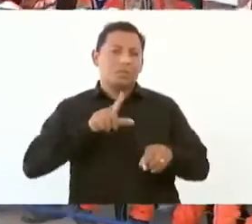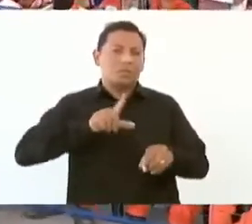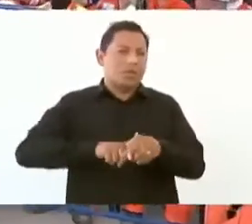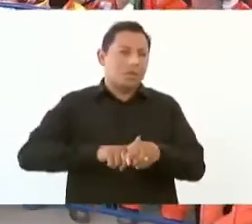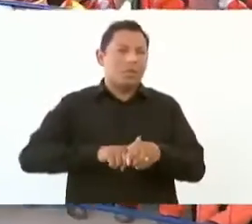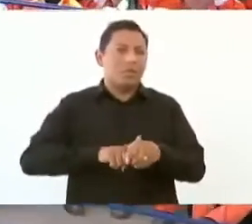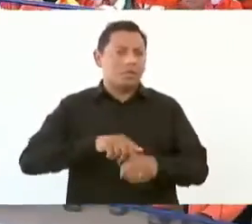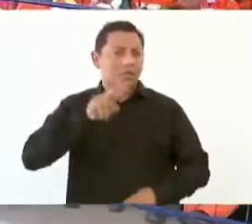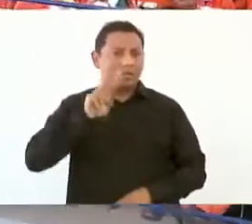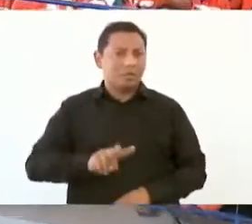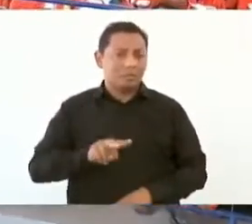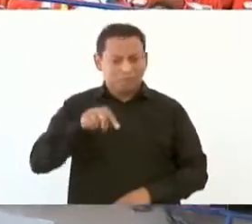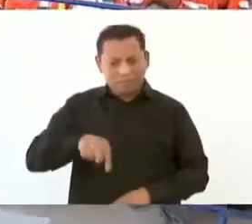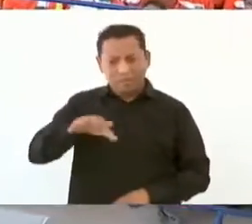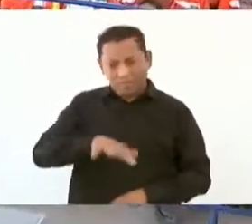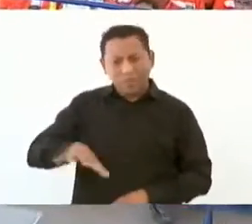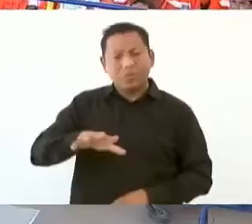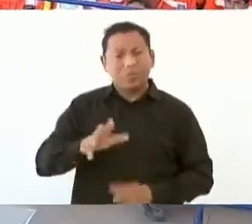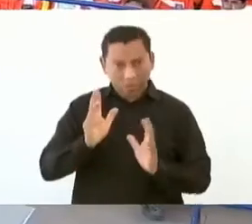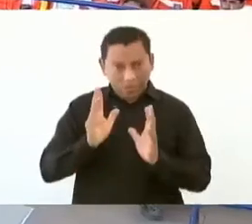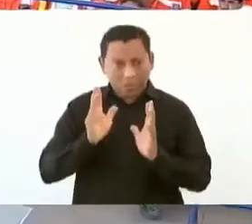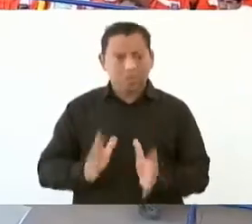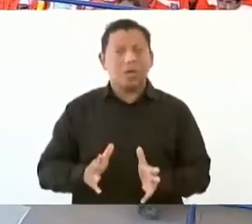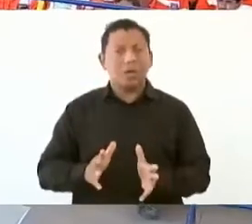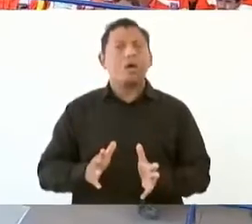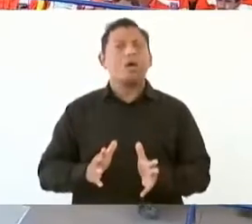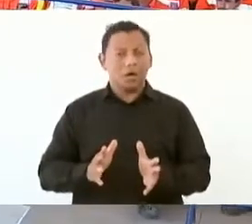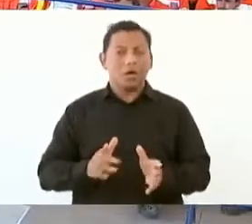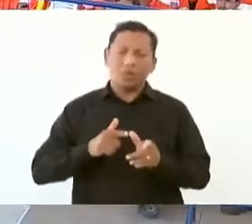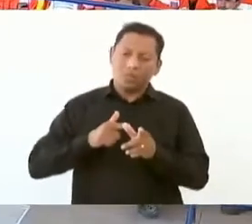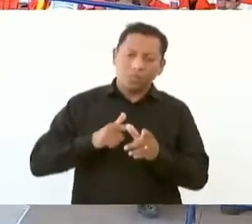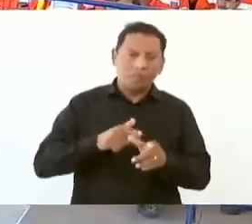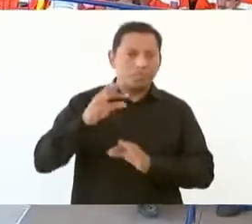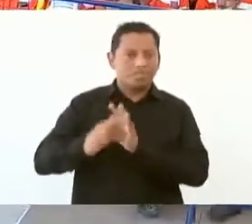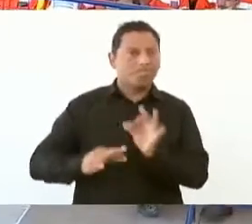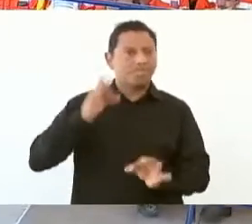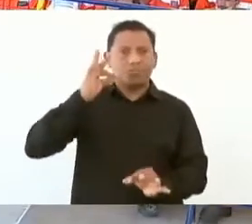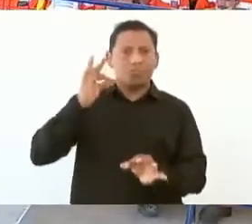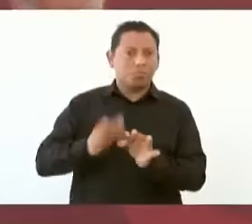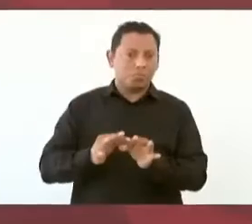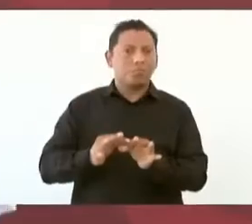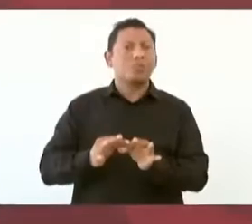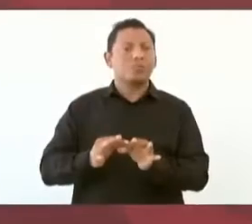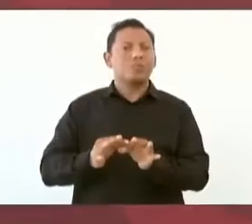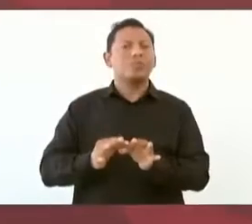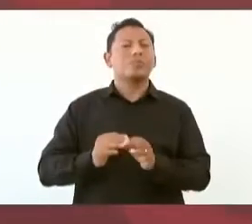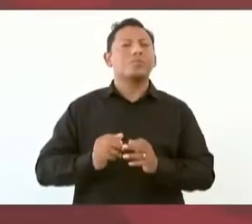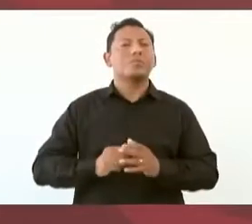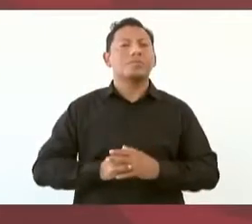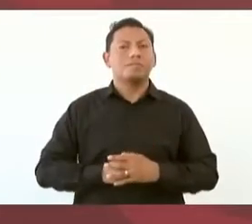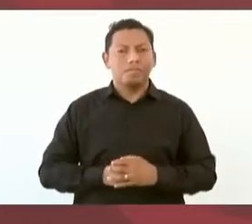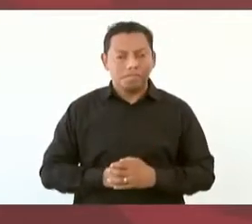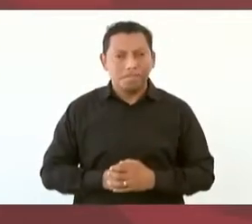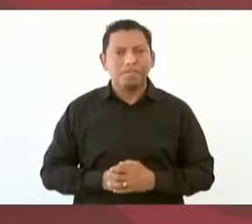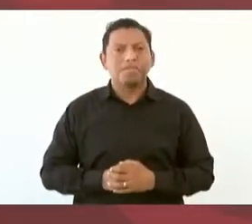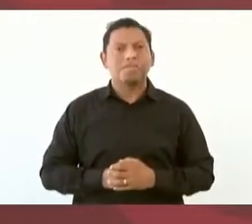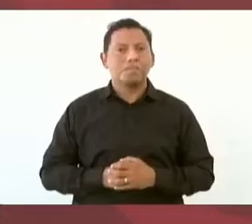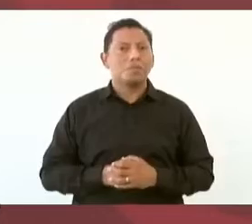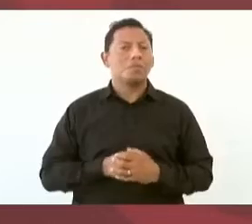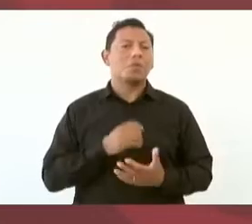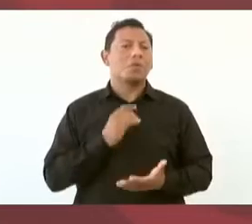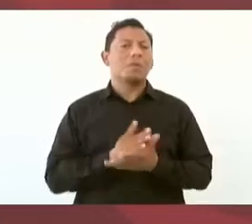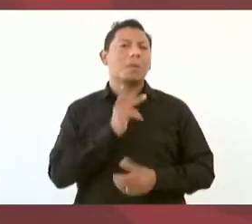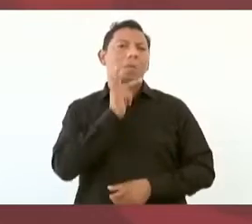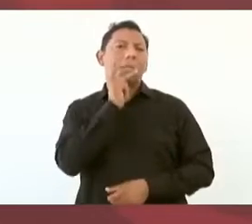Eso está aquí y ya lo estamos cumpliendo. No son palabras,